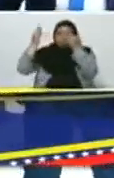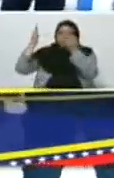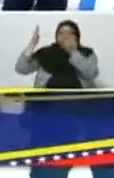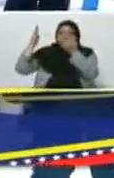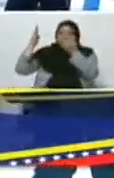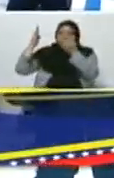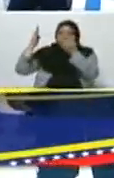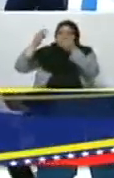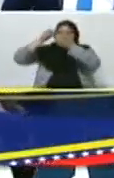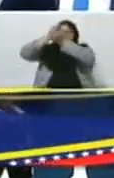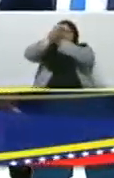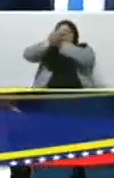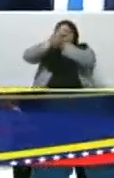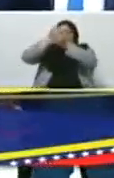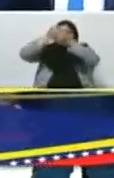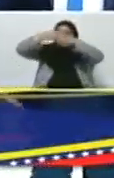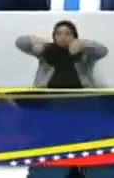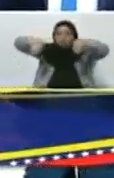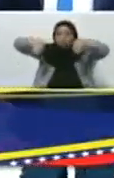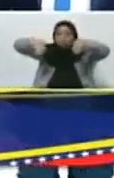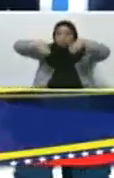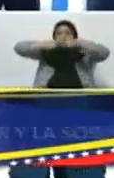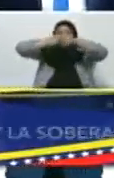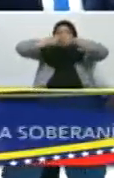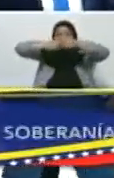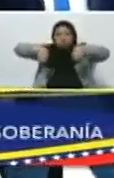así. Partido. Uh-huh.